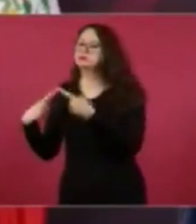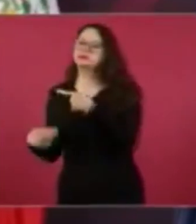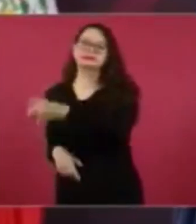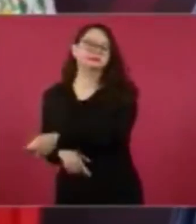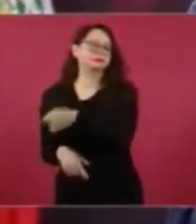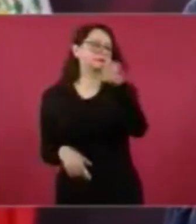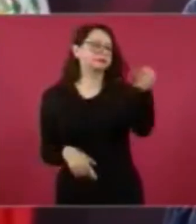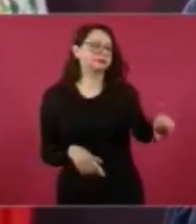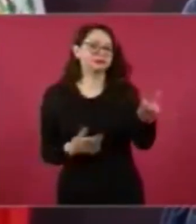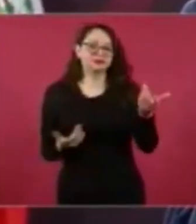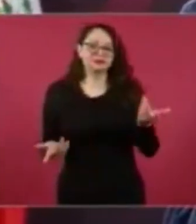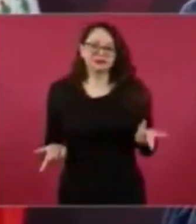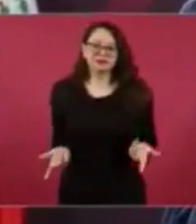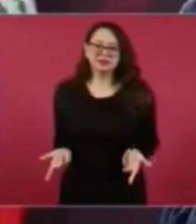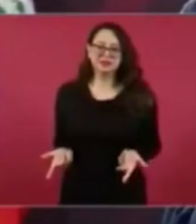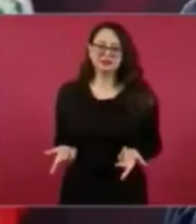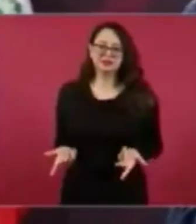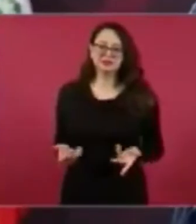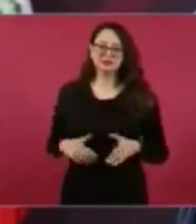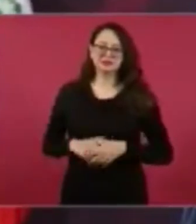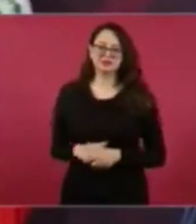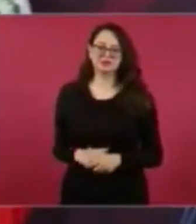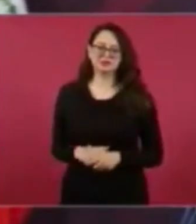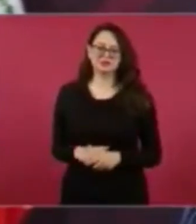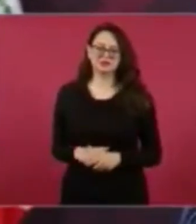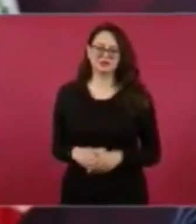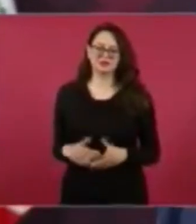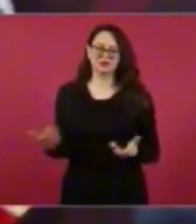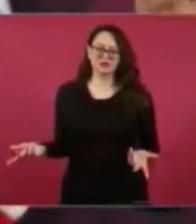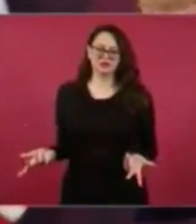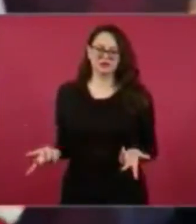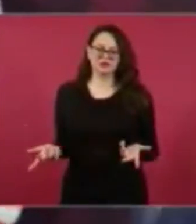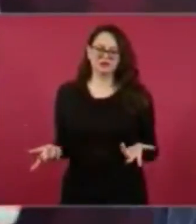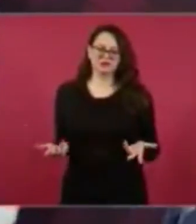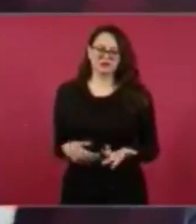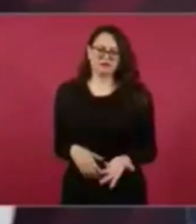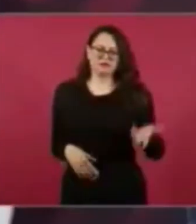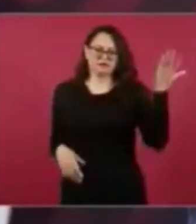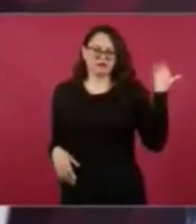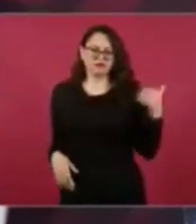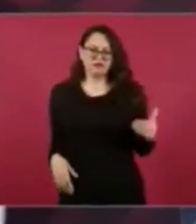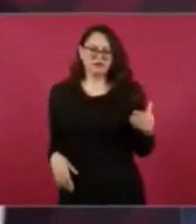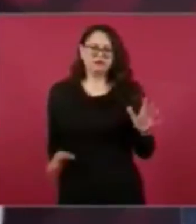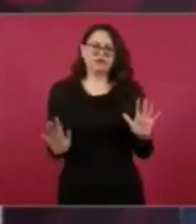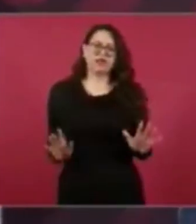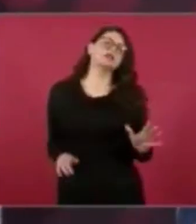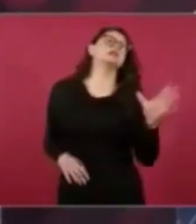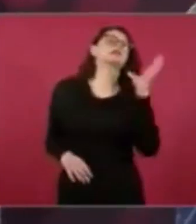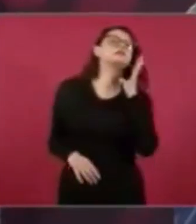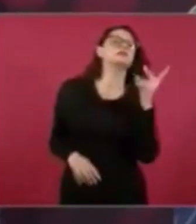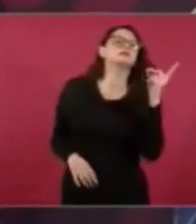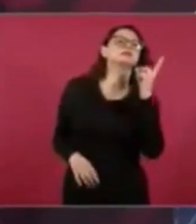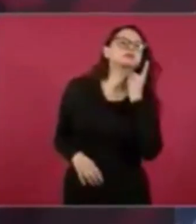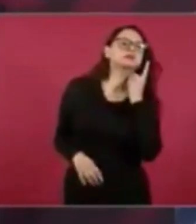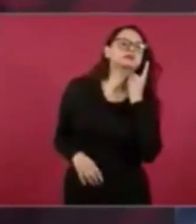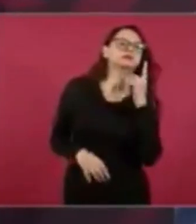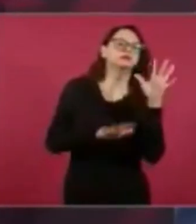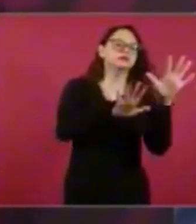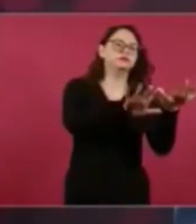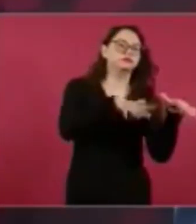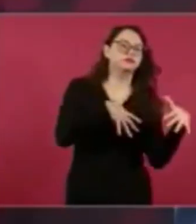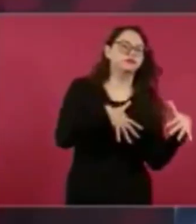tuviese más poder la Cámara de Diputados antes que Televisa. ¿Quién tenía más poder?